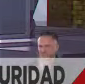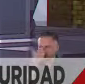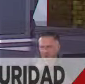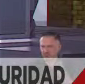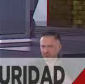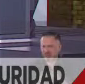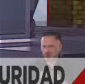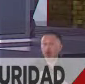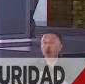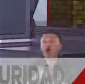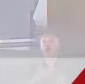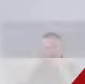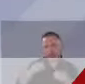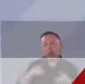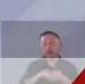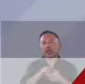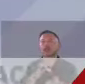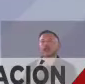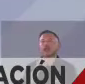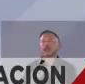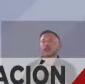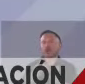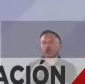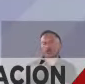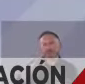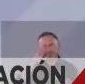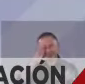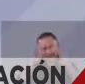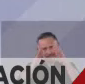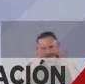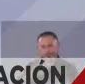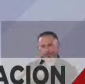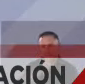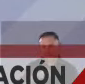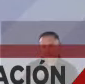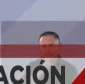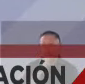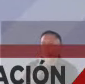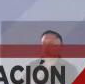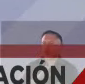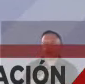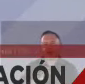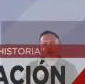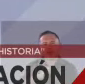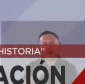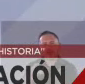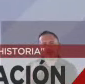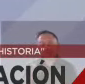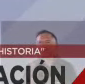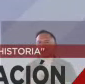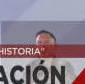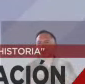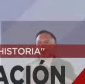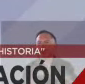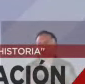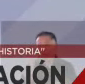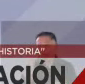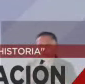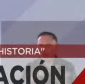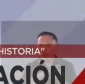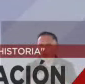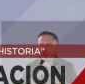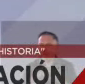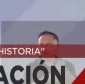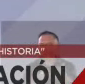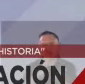hubo otra ronda de ataques. Decirles, agradecerles, por supuesto, por las remesas que envían a nuestro país. También reconocerles